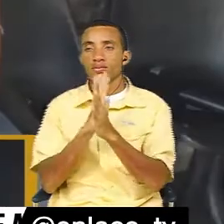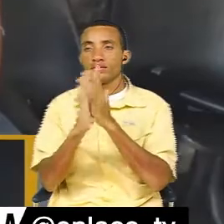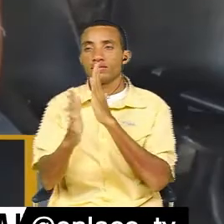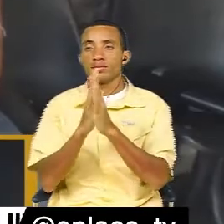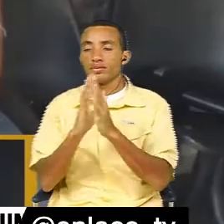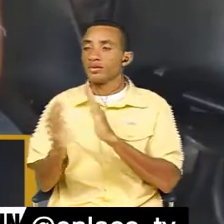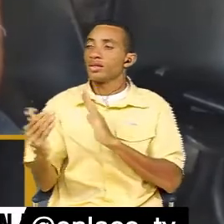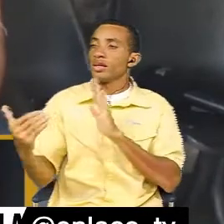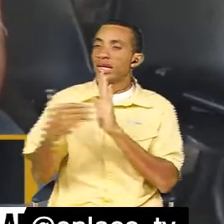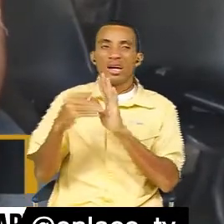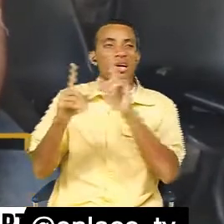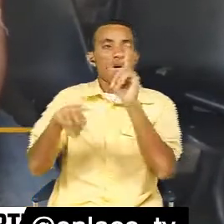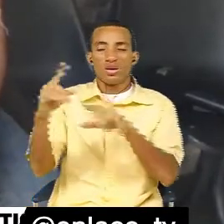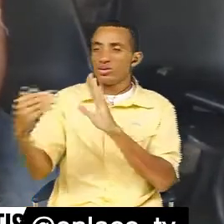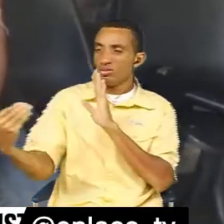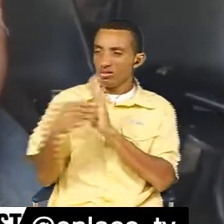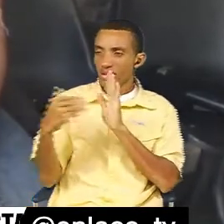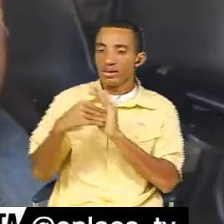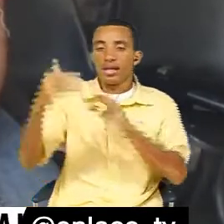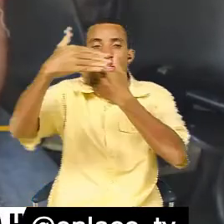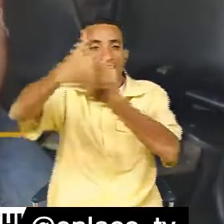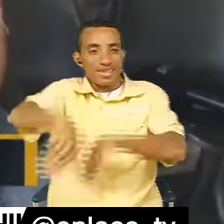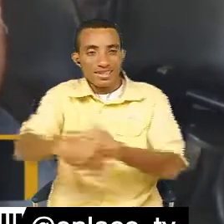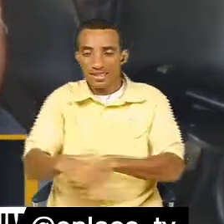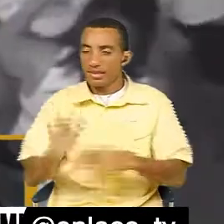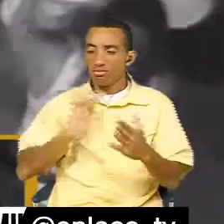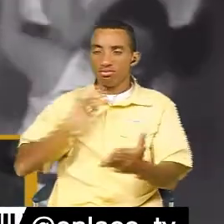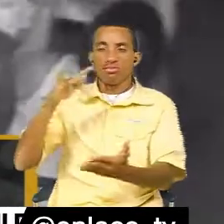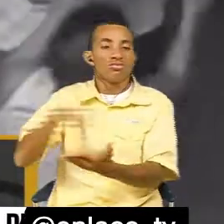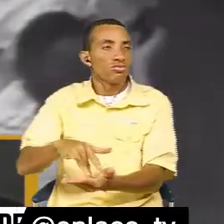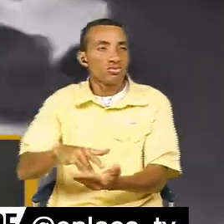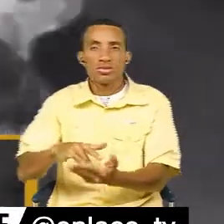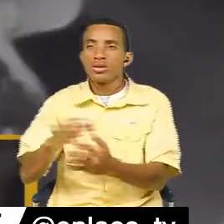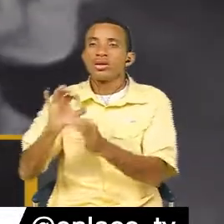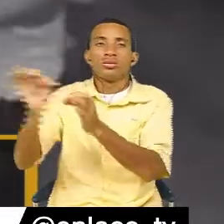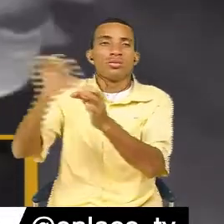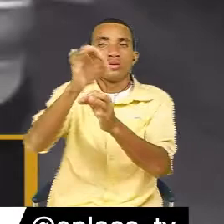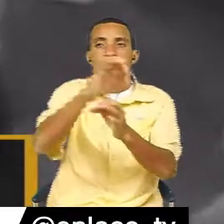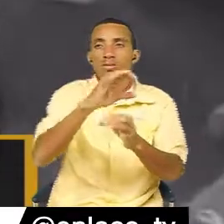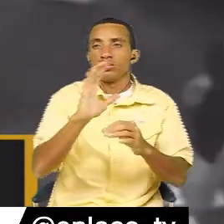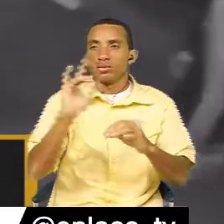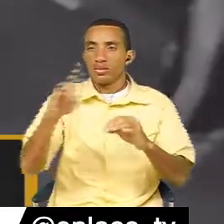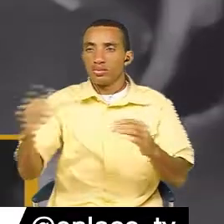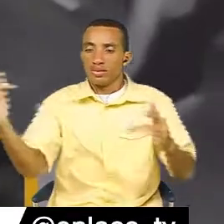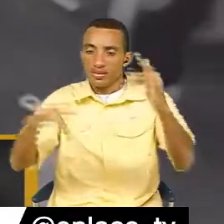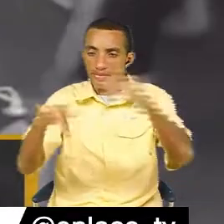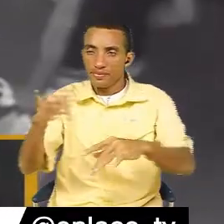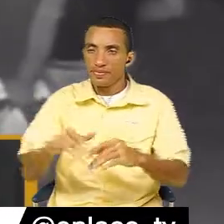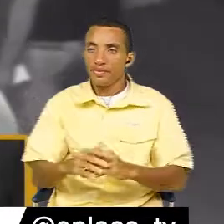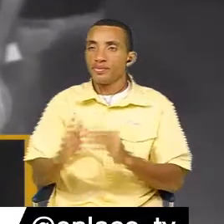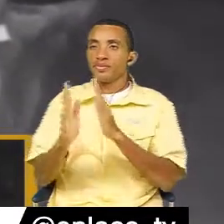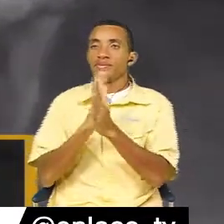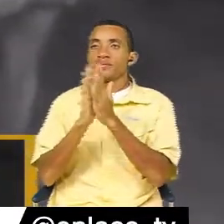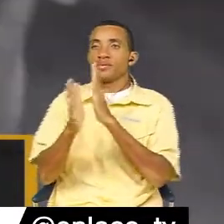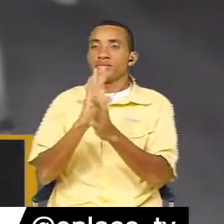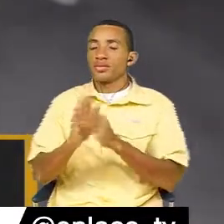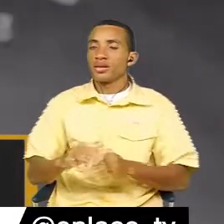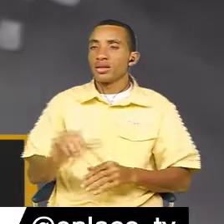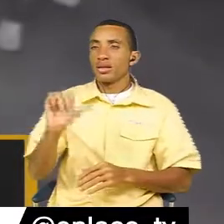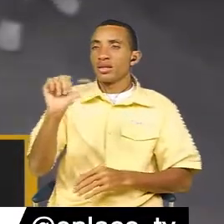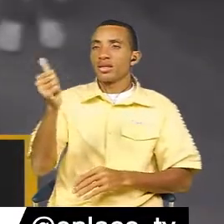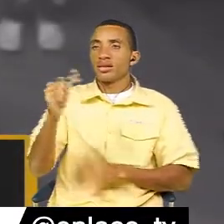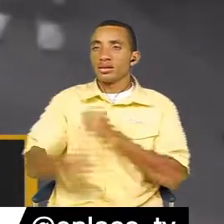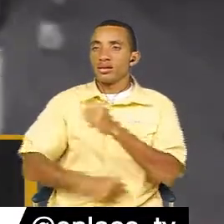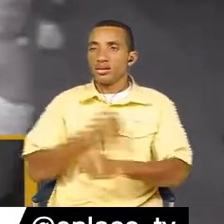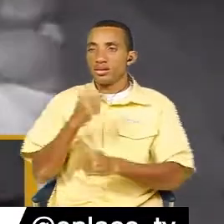y amenazas de parte de informales que vienen de otros lugares del país y, según él, se han refugiado en el centro comercial donde tiene su negocio hace 10 años.